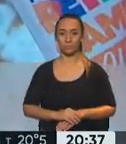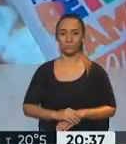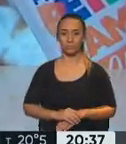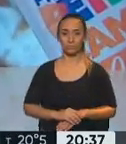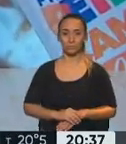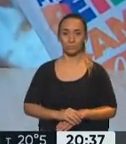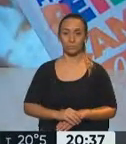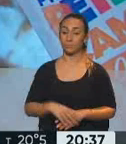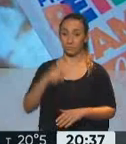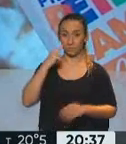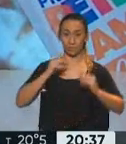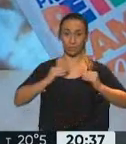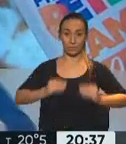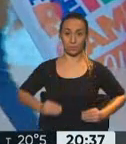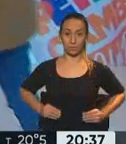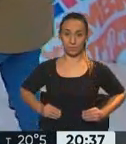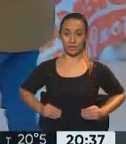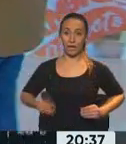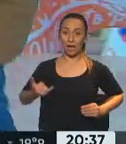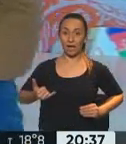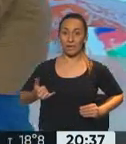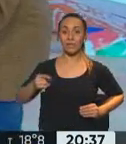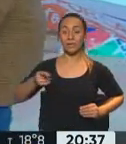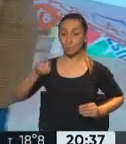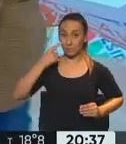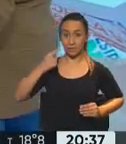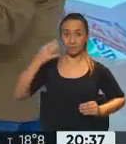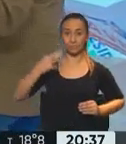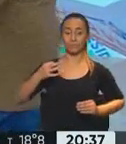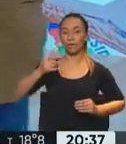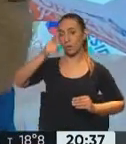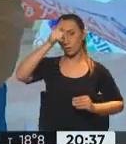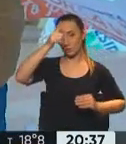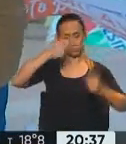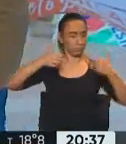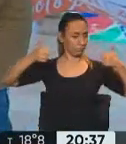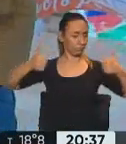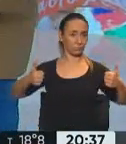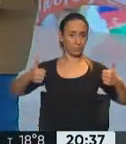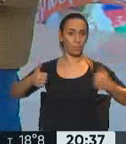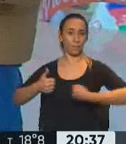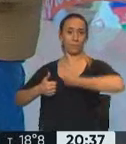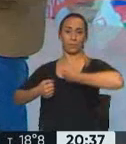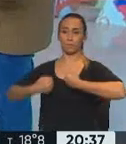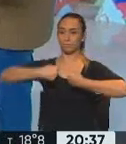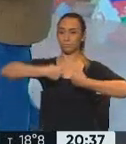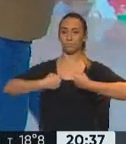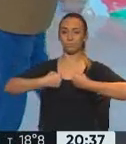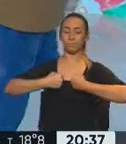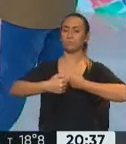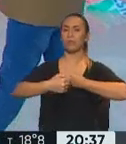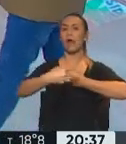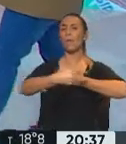Aquí abajo hay un chaleco. Y fíjense en ustedes, los guardaespaldas, con dos escudos, antibalas